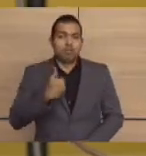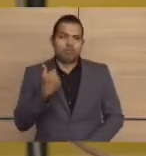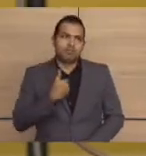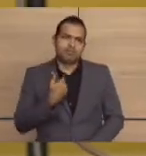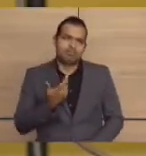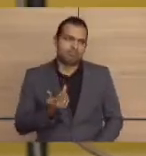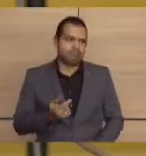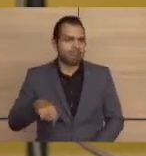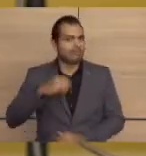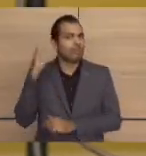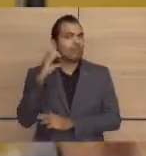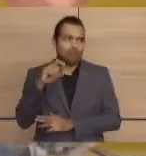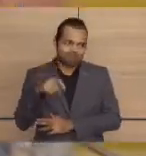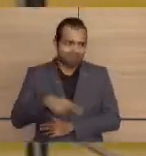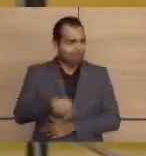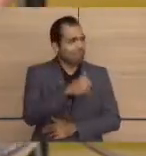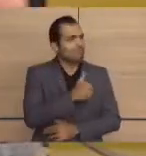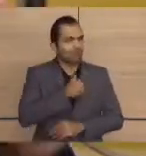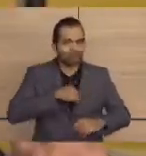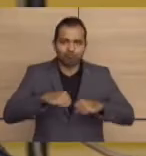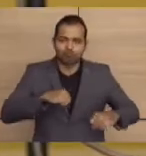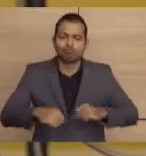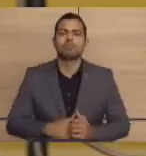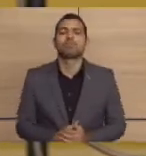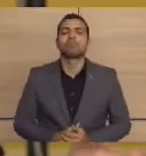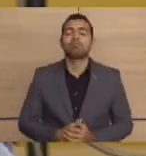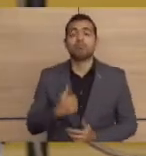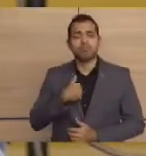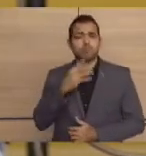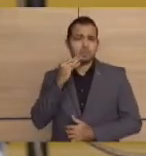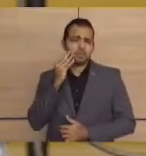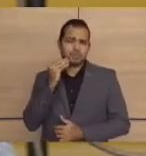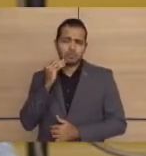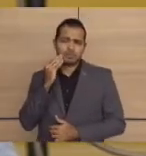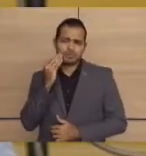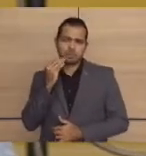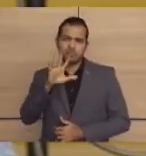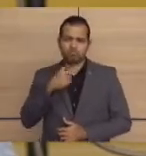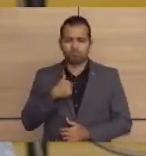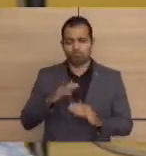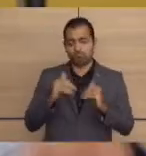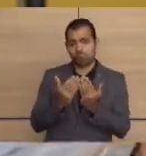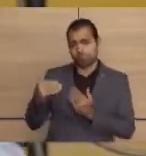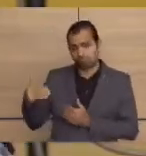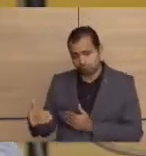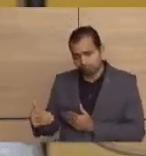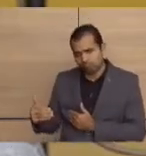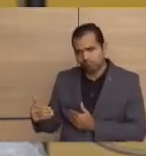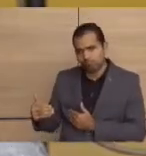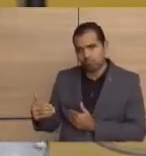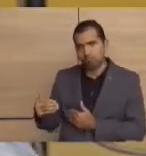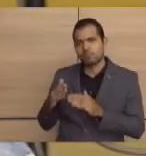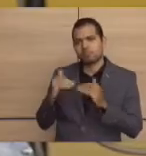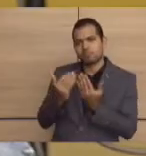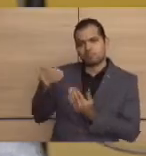Bueno, yo creo que hablo de mi experiencia, ¿no? Cuando somos chiquitos en el colegio y uno va a preguntar sobre